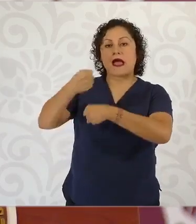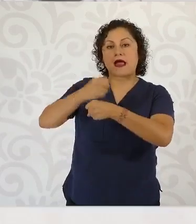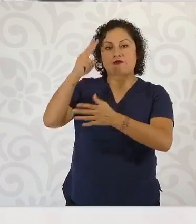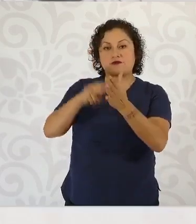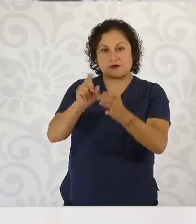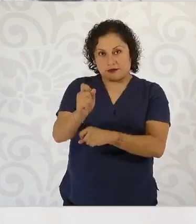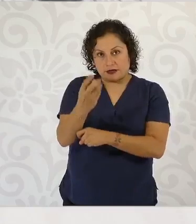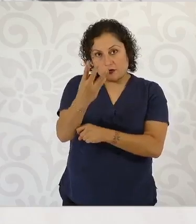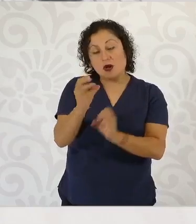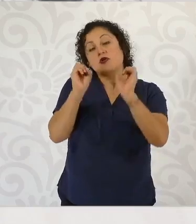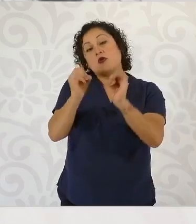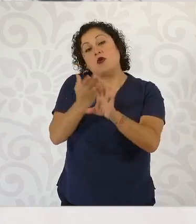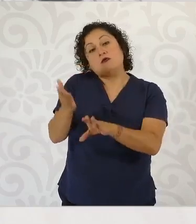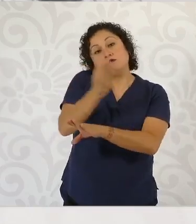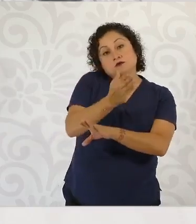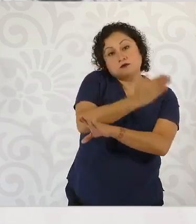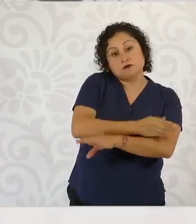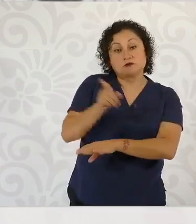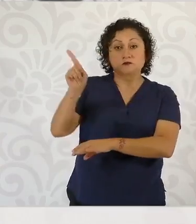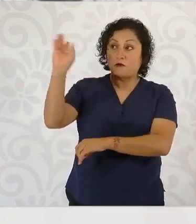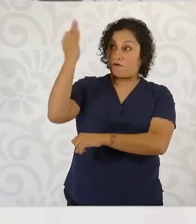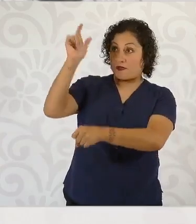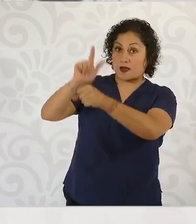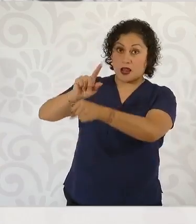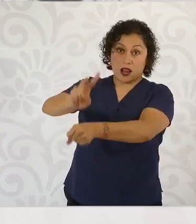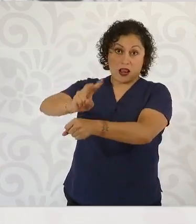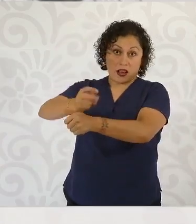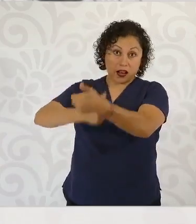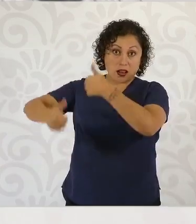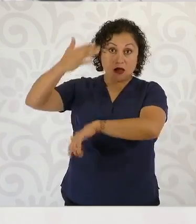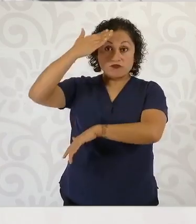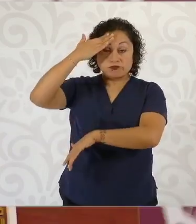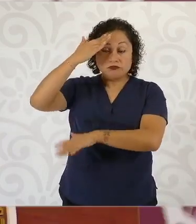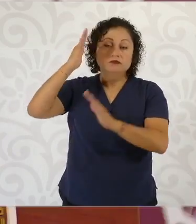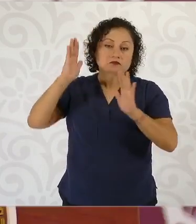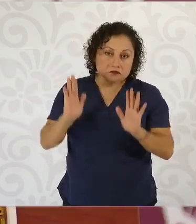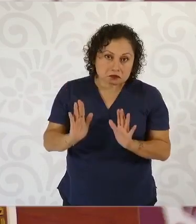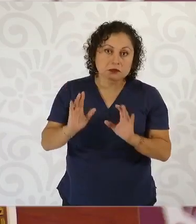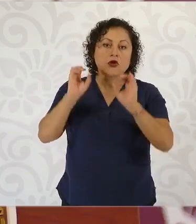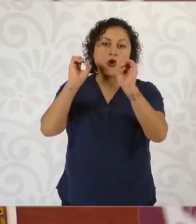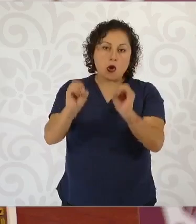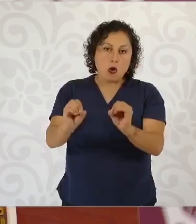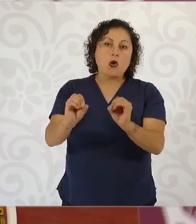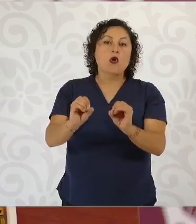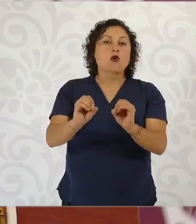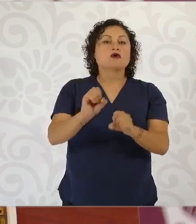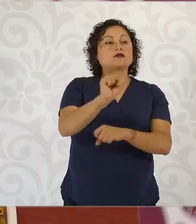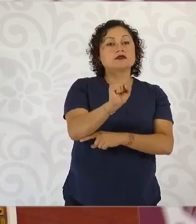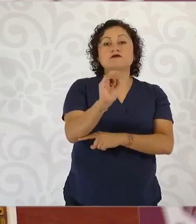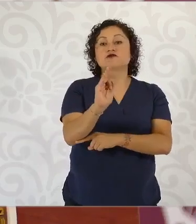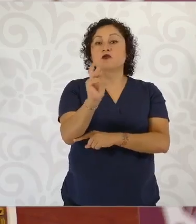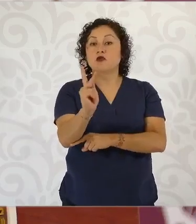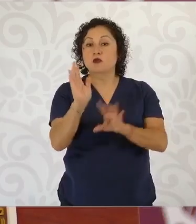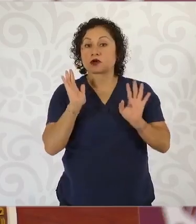que se hicieron, de la Auditoría Superior de la Federación o de la Función Pública, pues hacer la